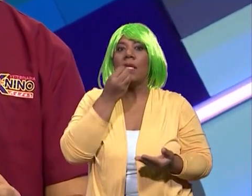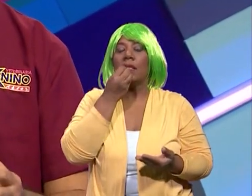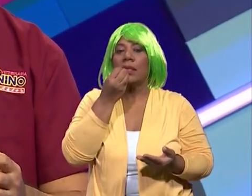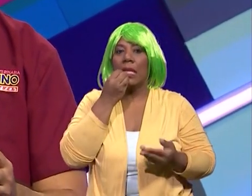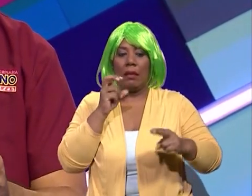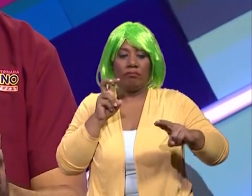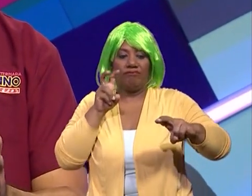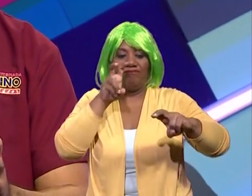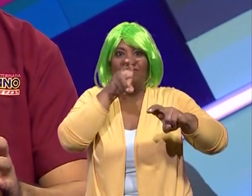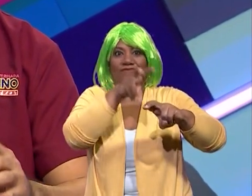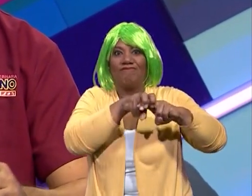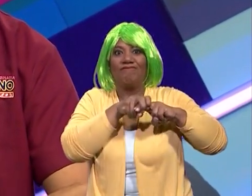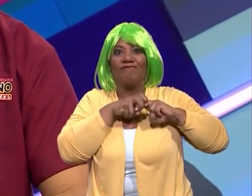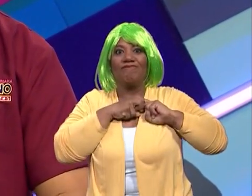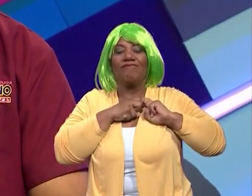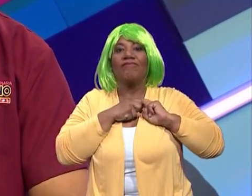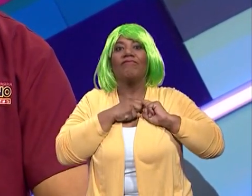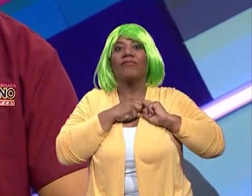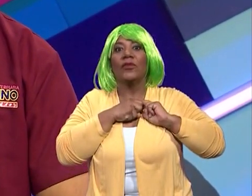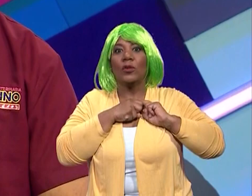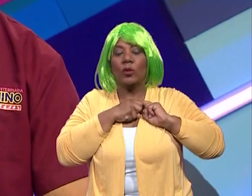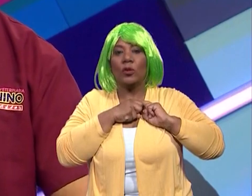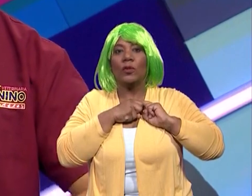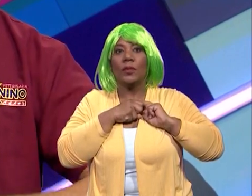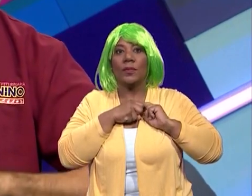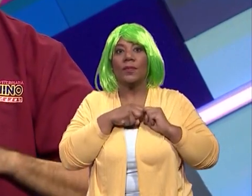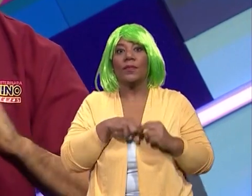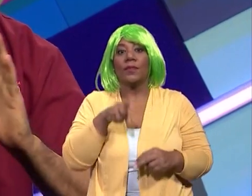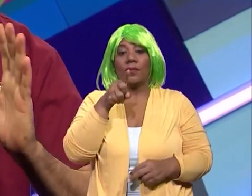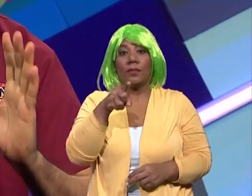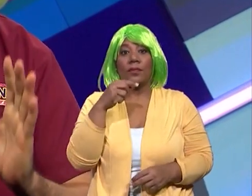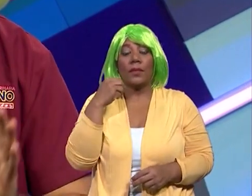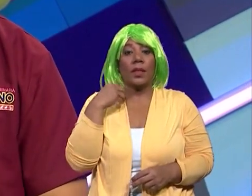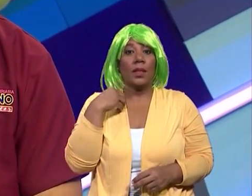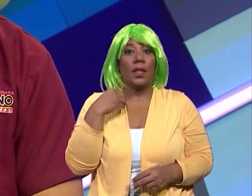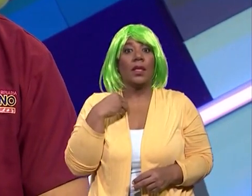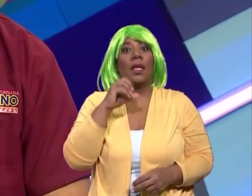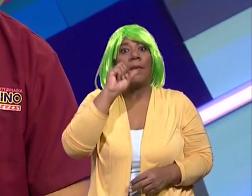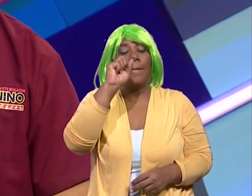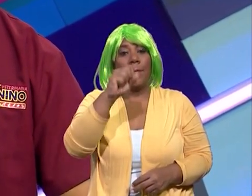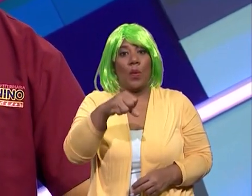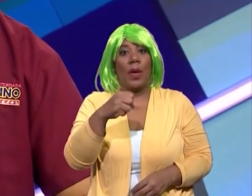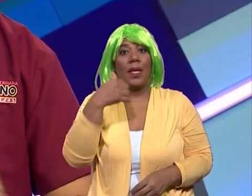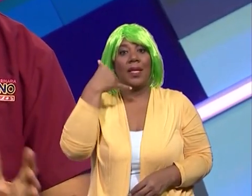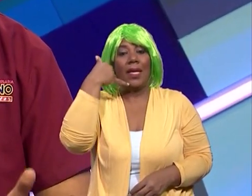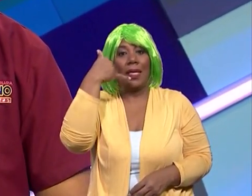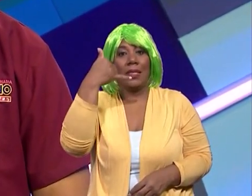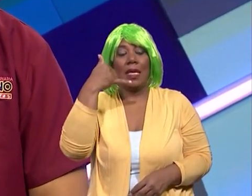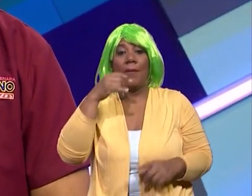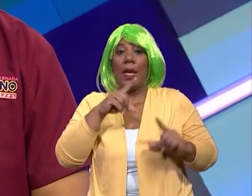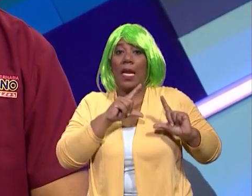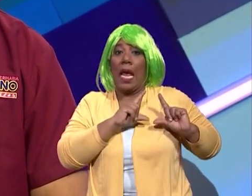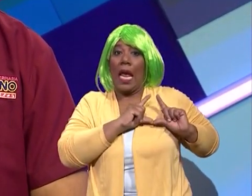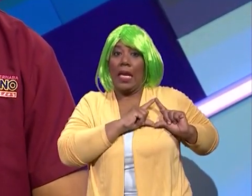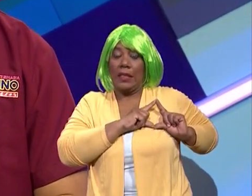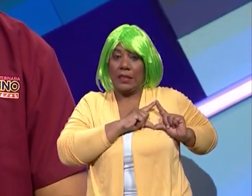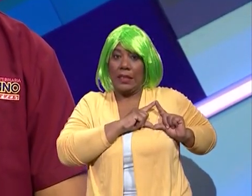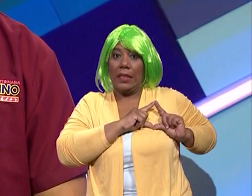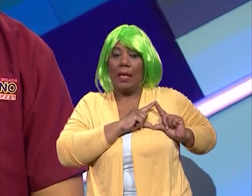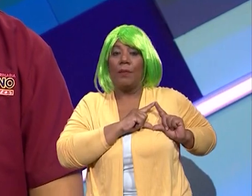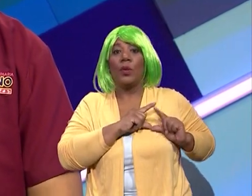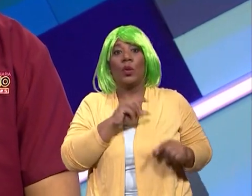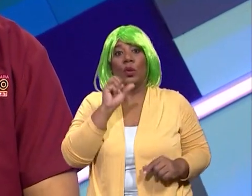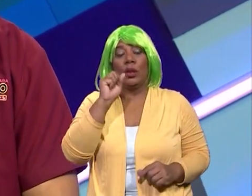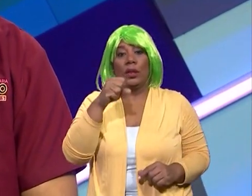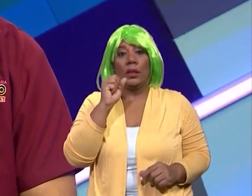llamen a un adulto para que entonces ellas llamen. Entonces, aquí en Panamá hay un sinnúmero de teléfonos, está SINAPROC, que ellos pueden